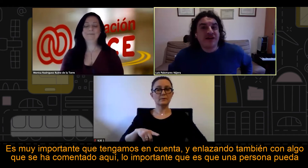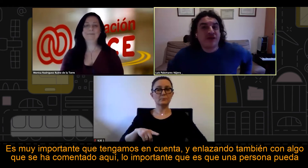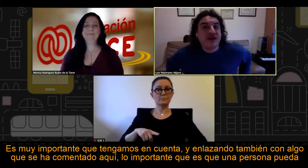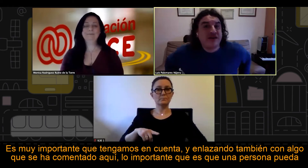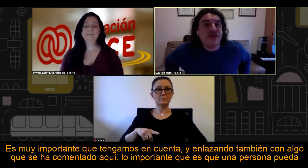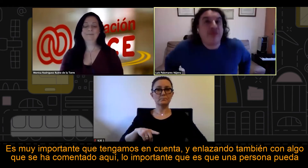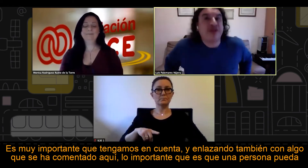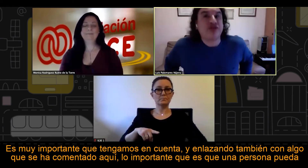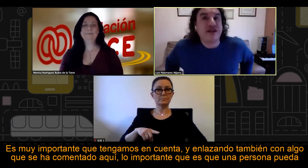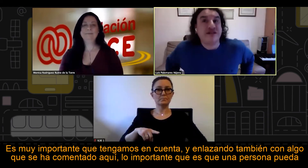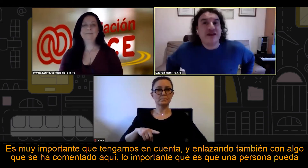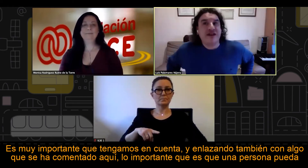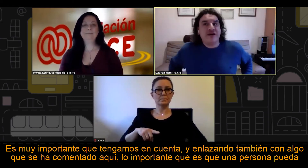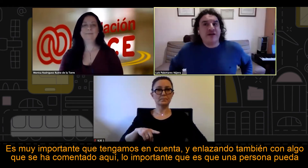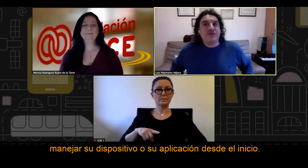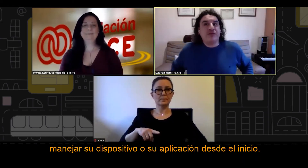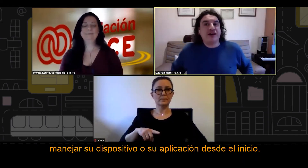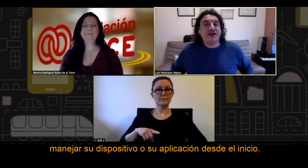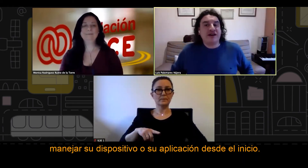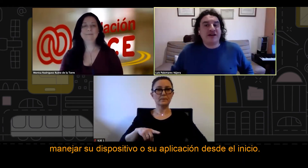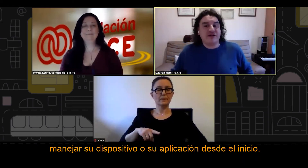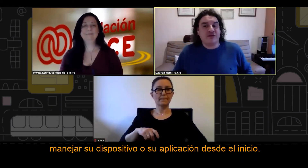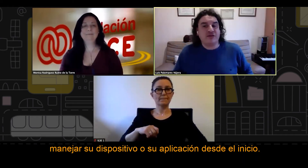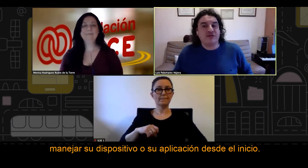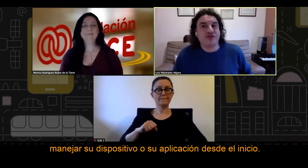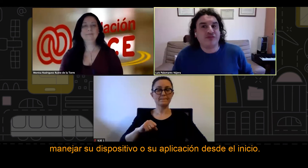que una persona pueda